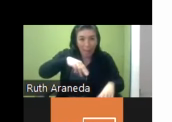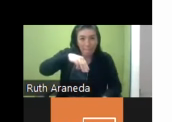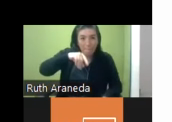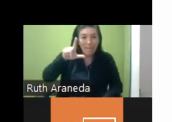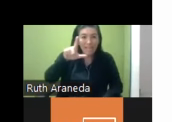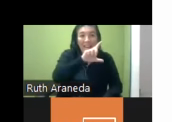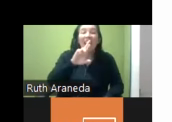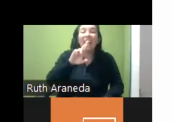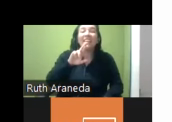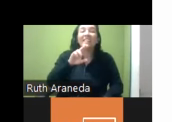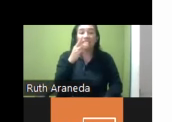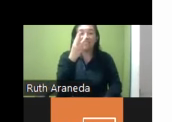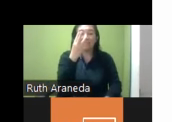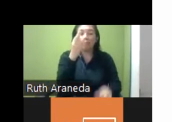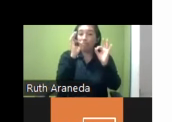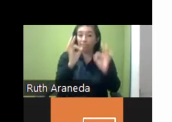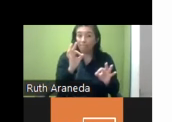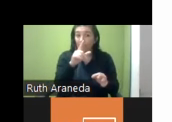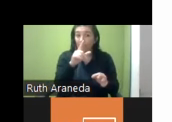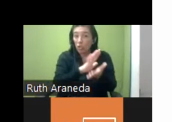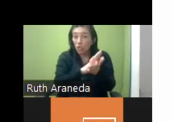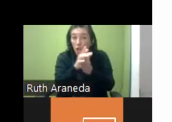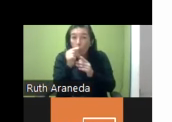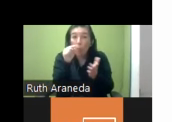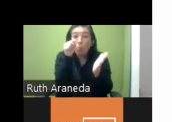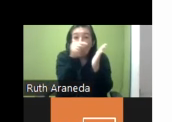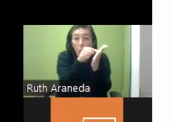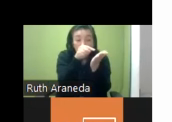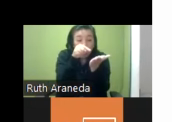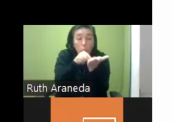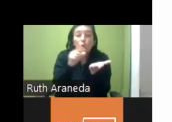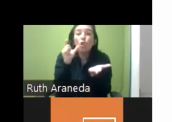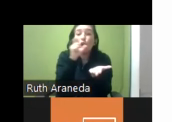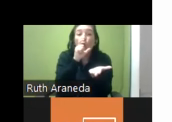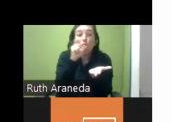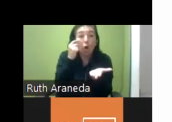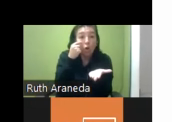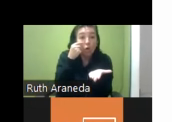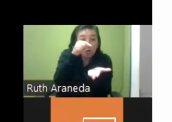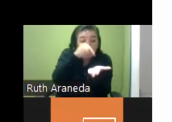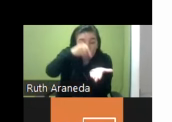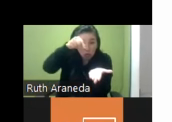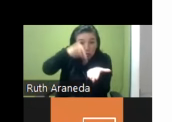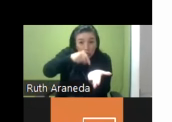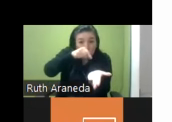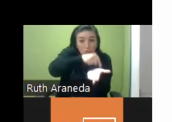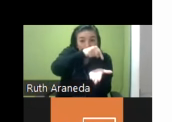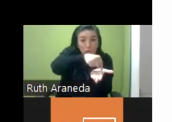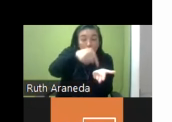y todos esos puntitos rojos que ustedes ven significan